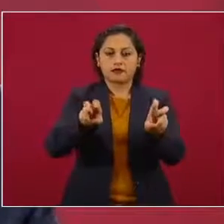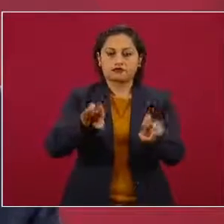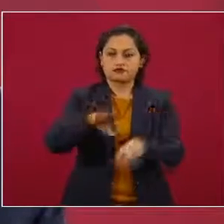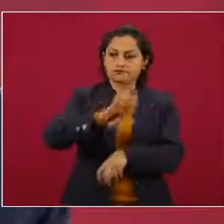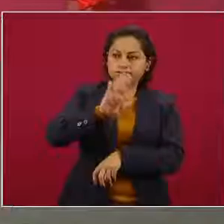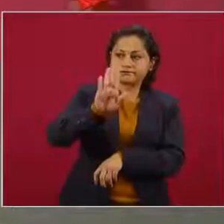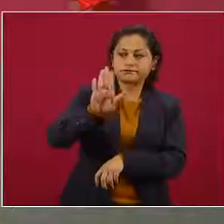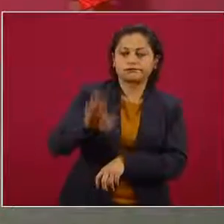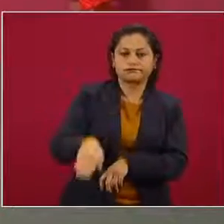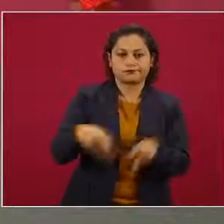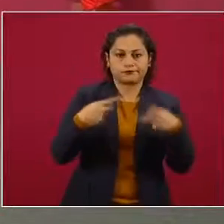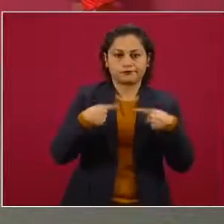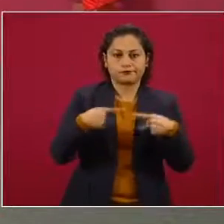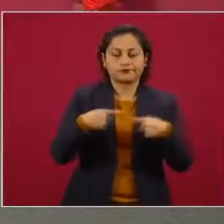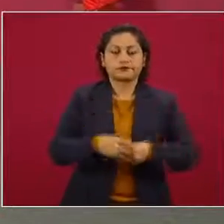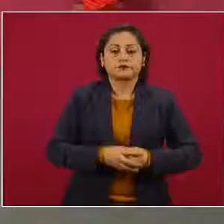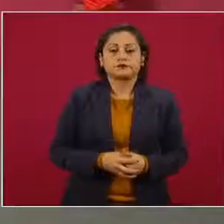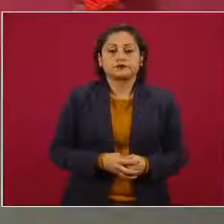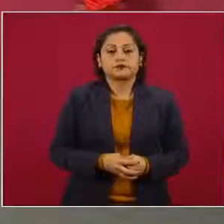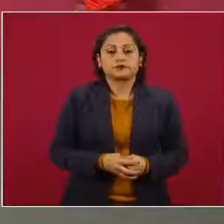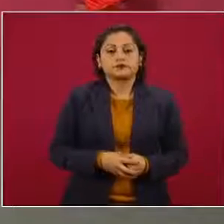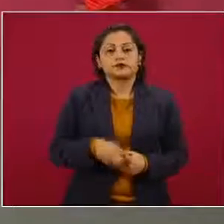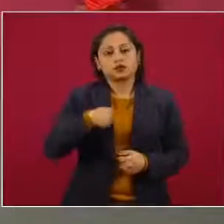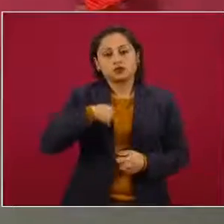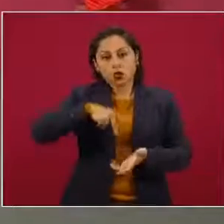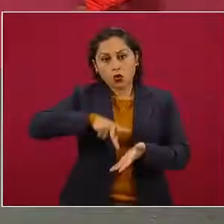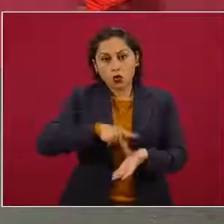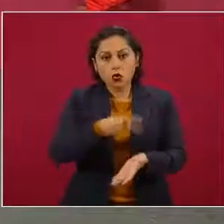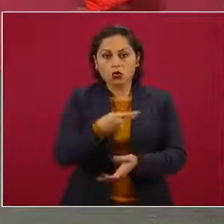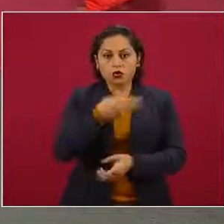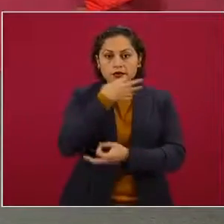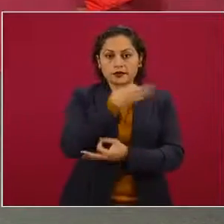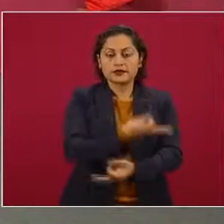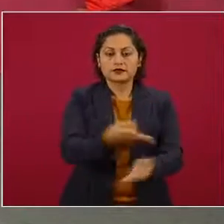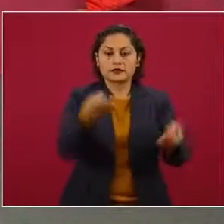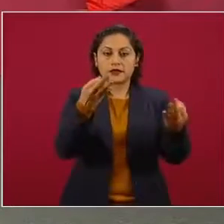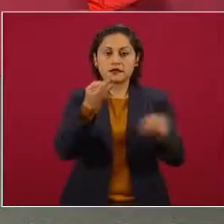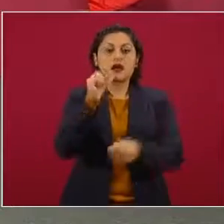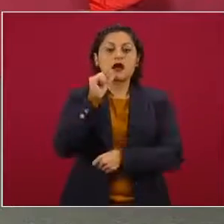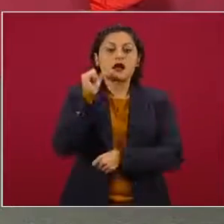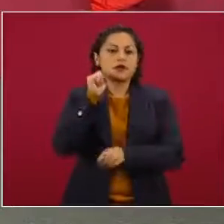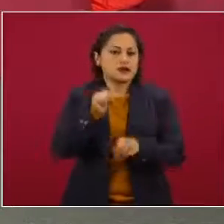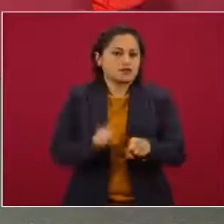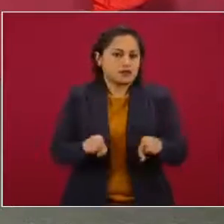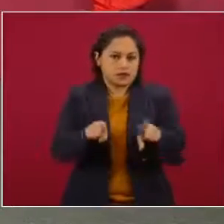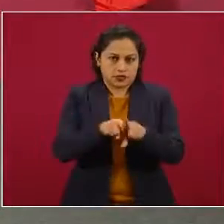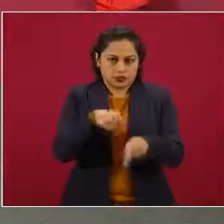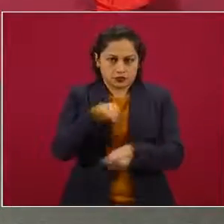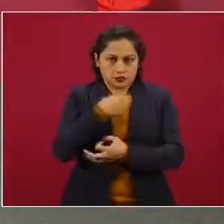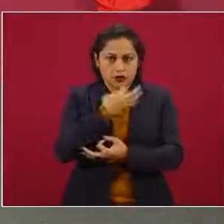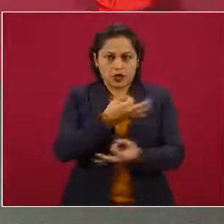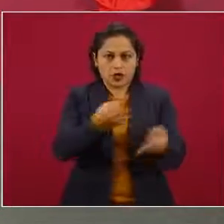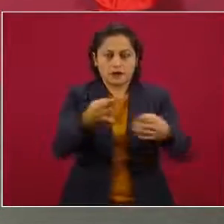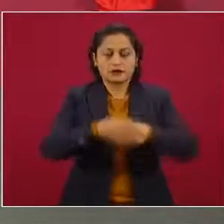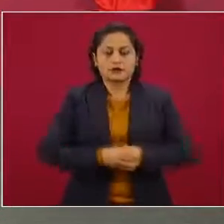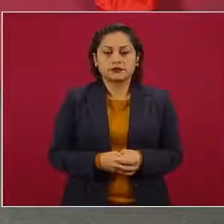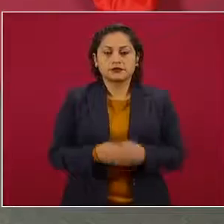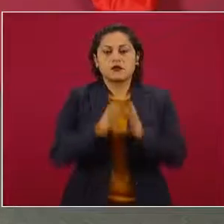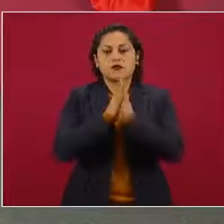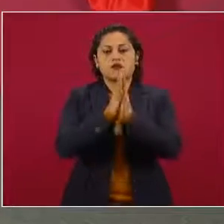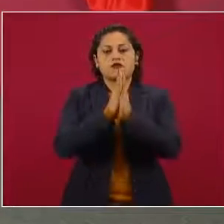Vuelvo a hacer el llamado de ayer, que no se puede ir a